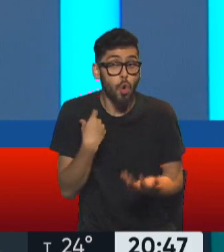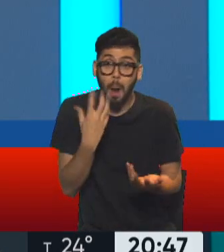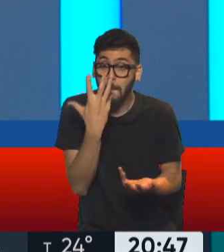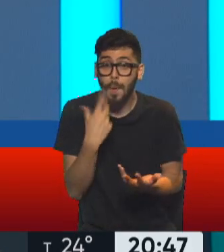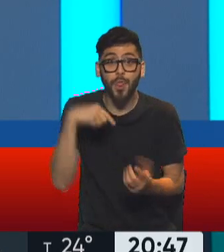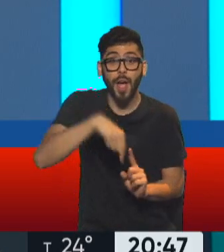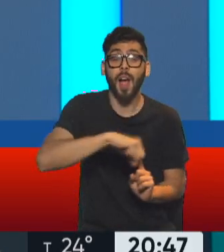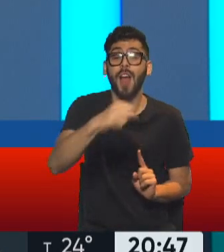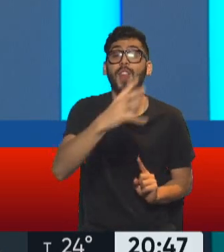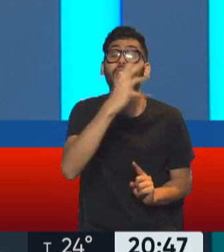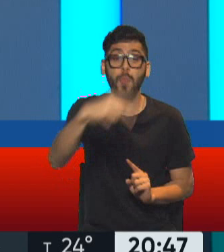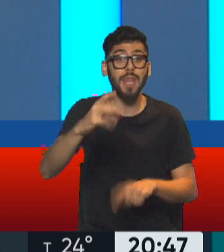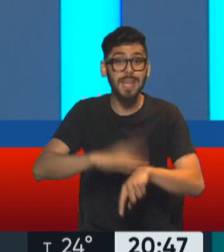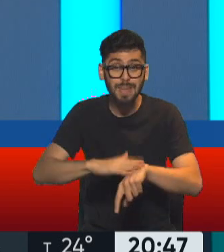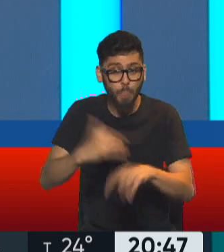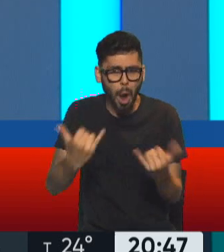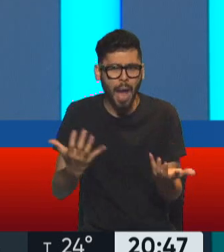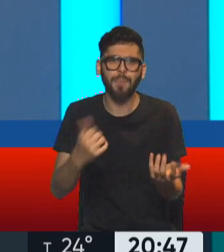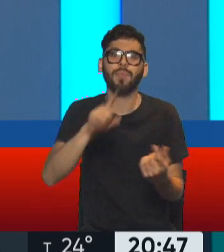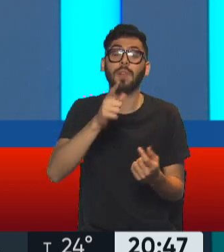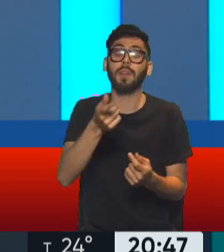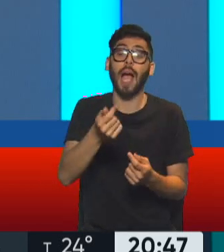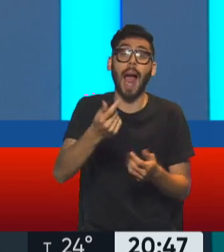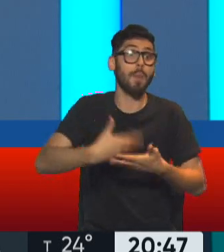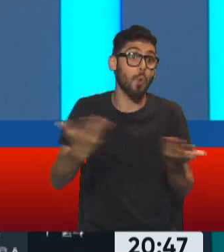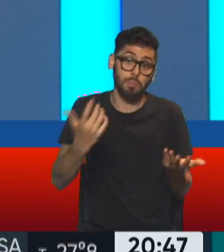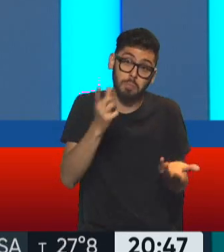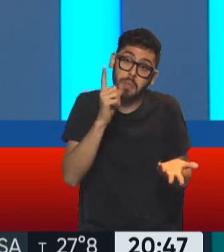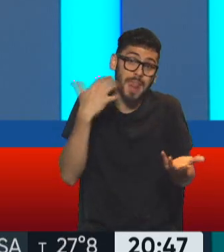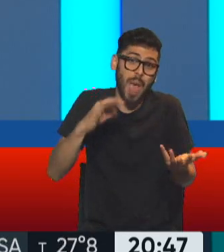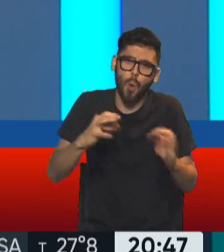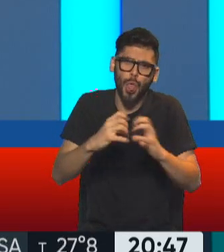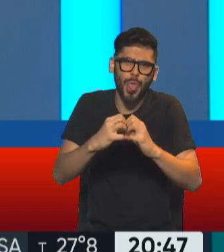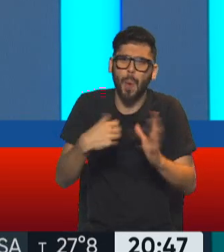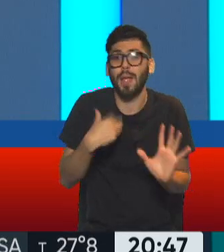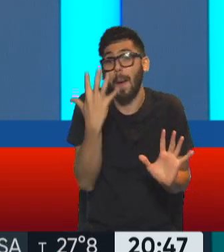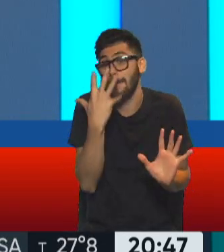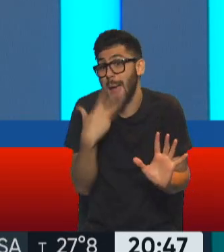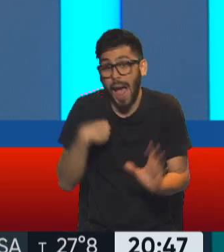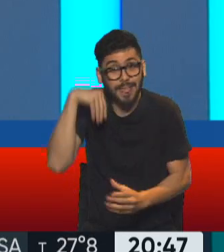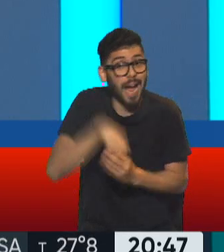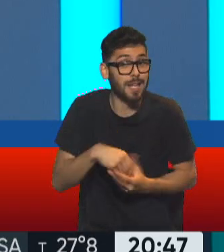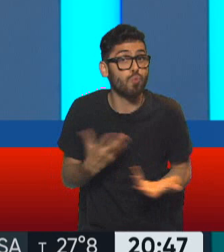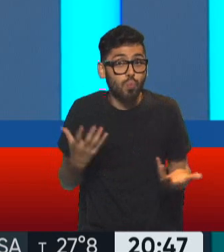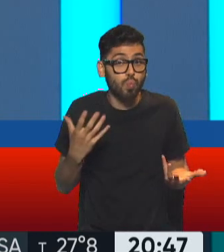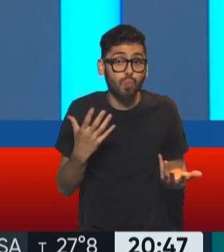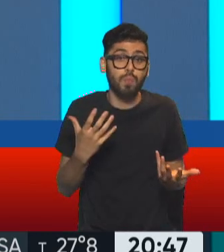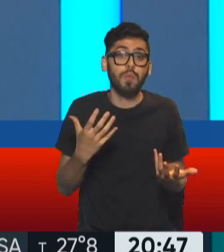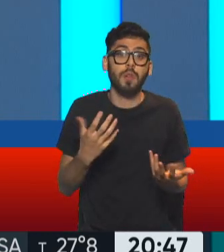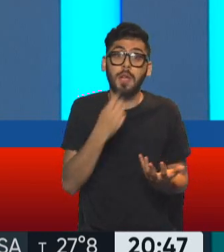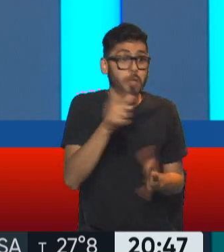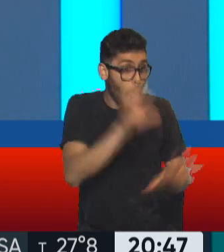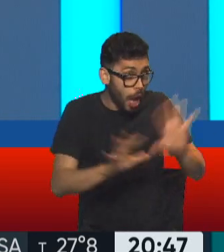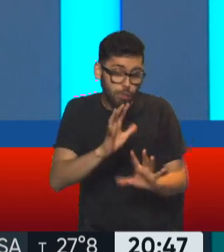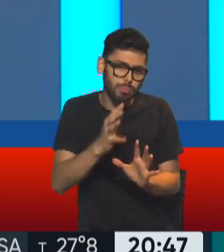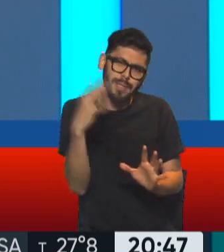al 14 tenemos tiempo, canal público, me parecería que se tenía que organizar un debate, me encantaría venir y participar. Si lo organizan,